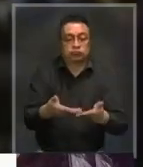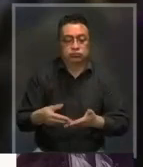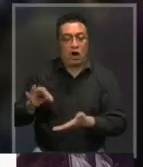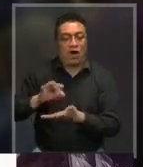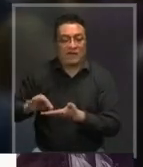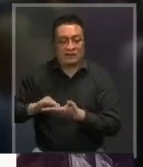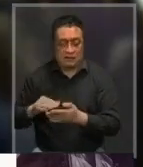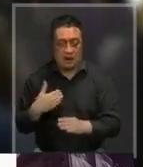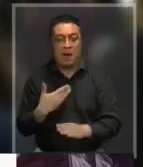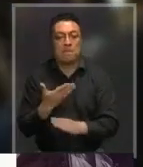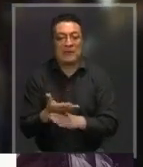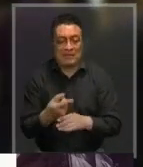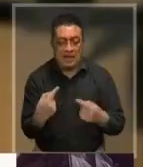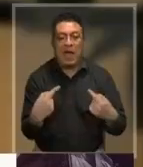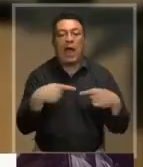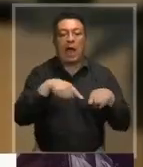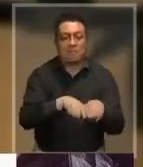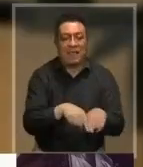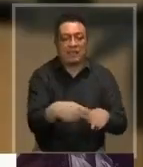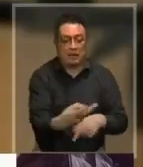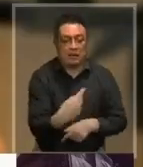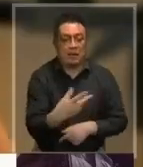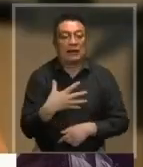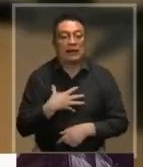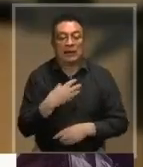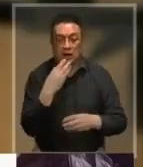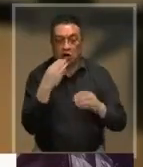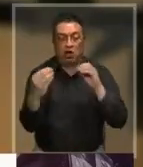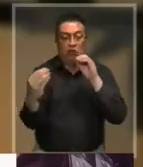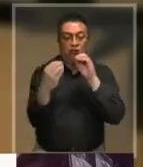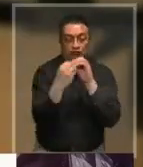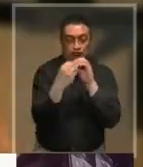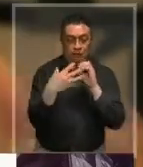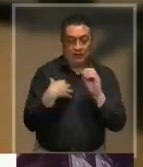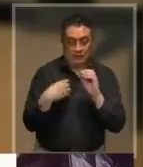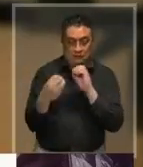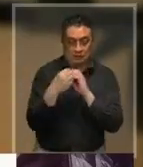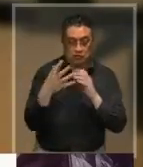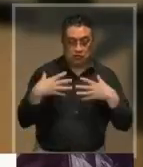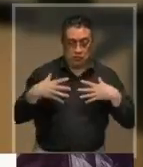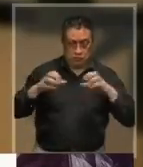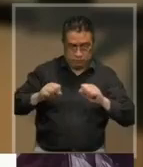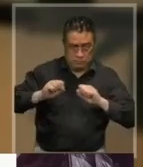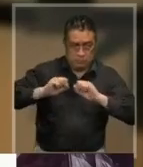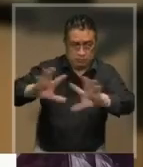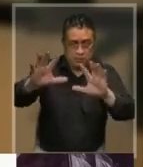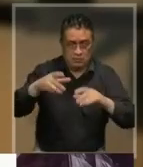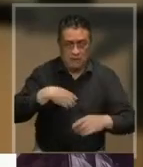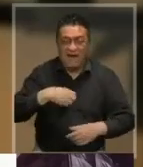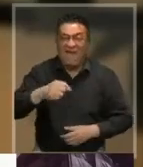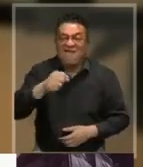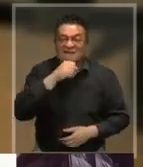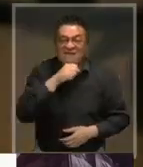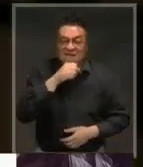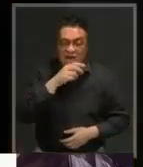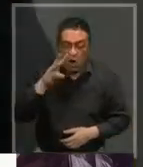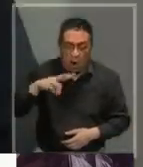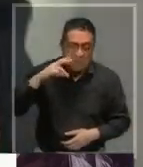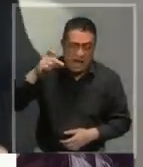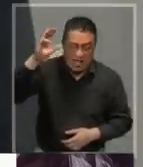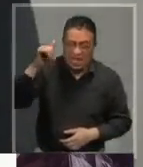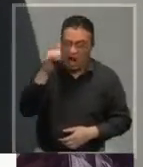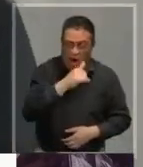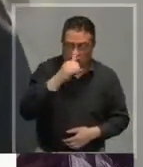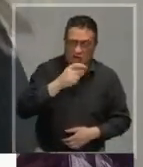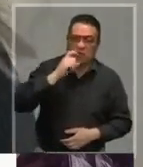pidió que fuera a su amante me quería besar Yo lo agarro lo tiro le dije soy un viejo deprabado viejo